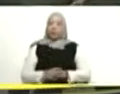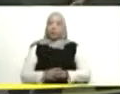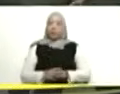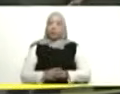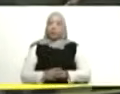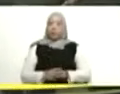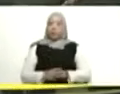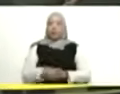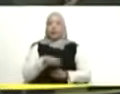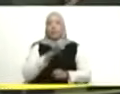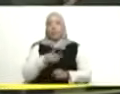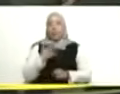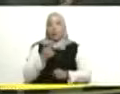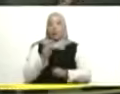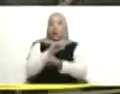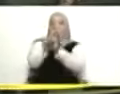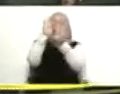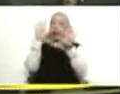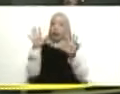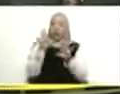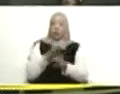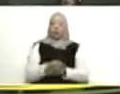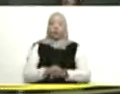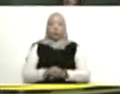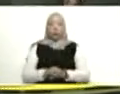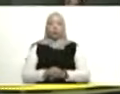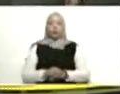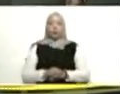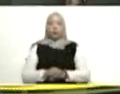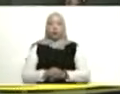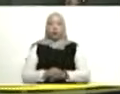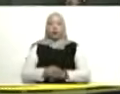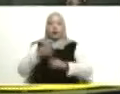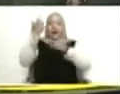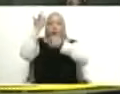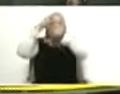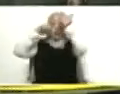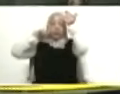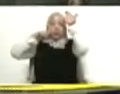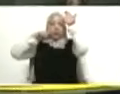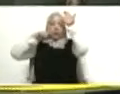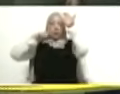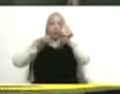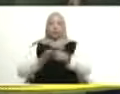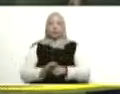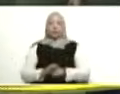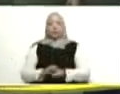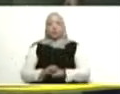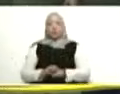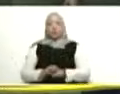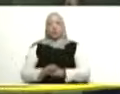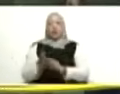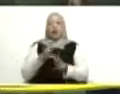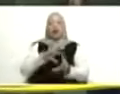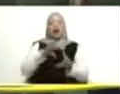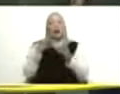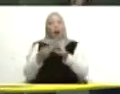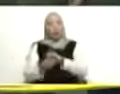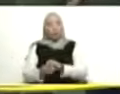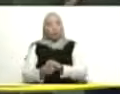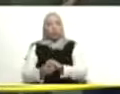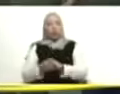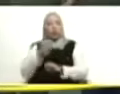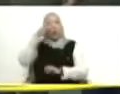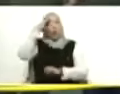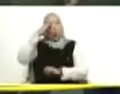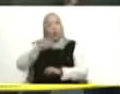Podemos decir muy claramente que el comandante Chávez refundó el Ejército Libertador de